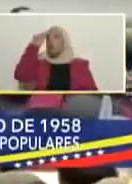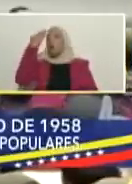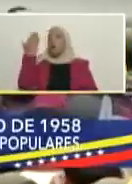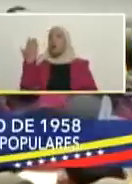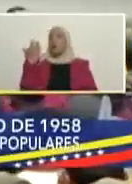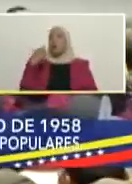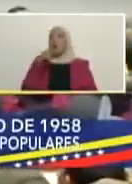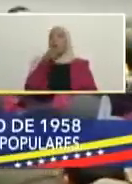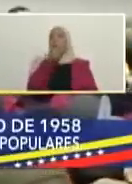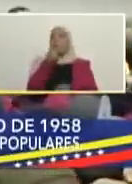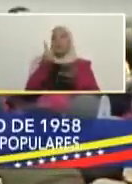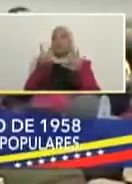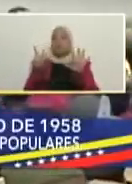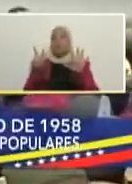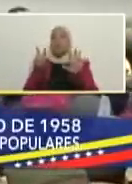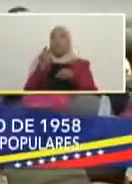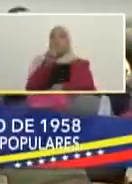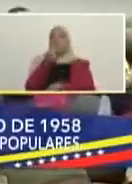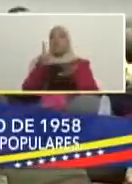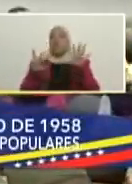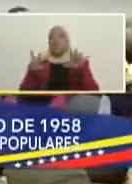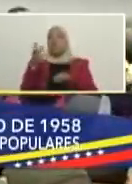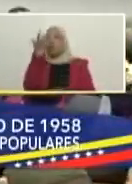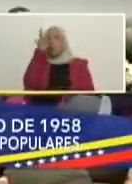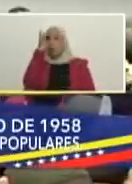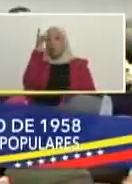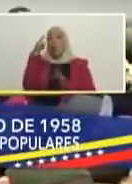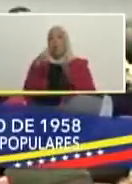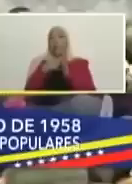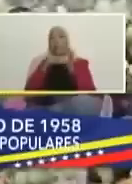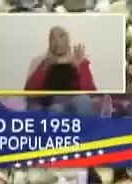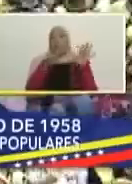un 27 y 28 de febrero de